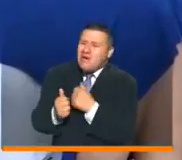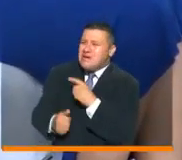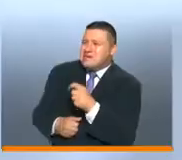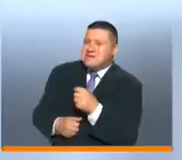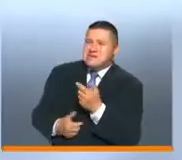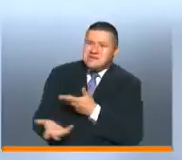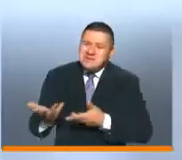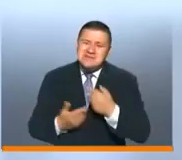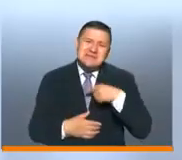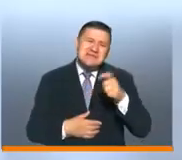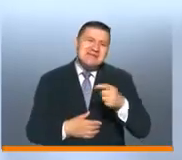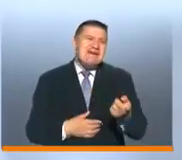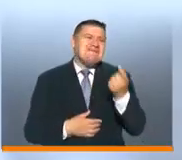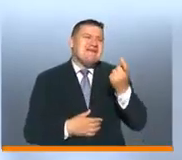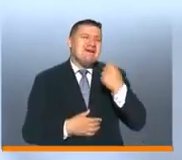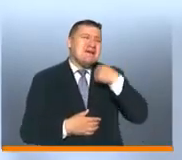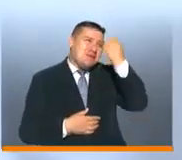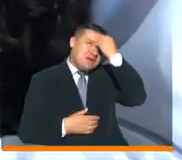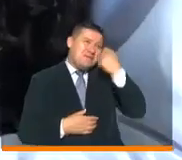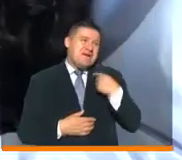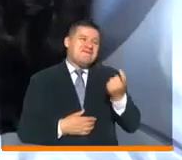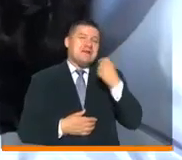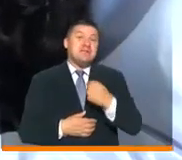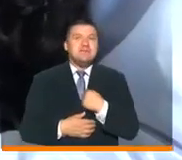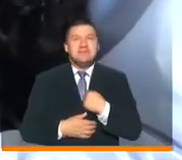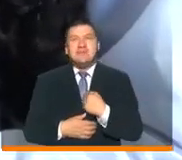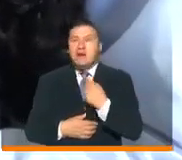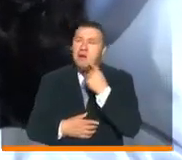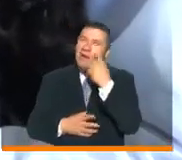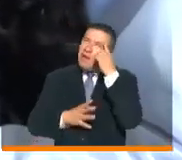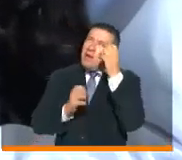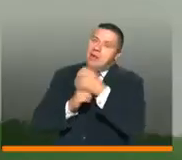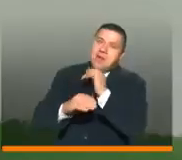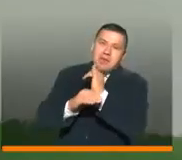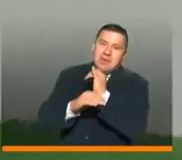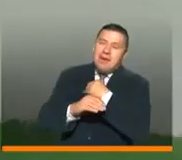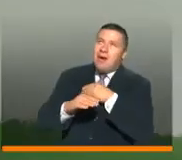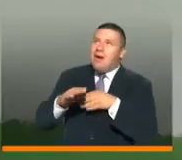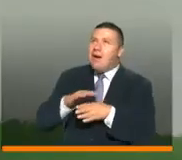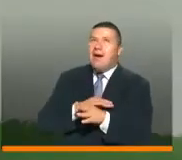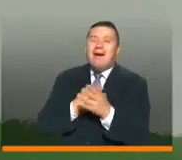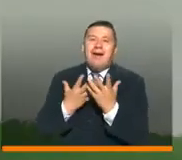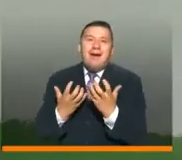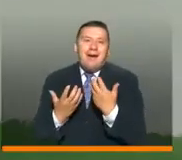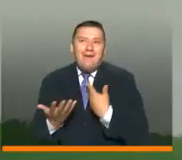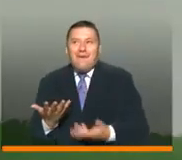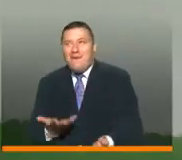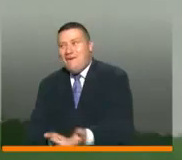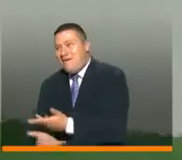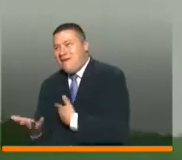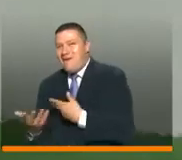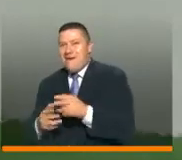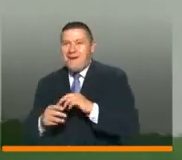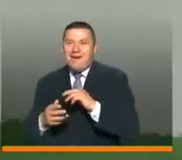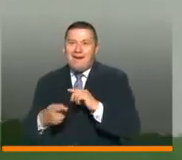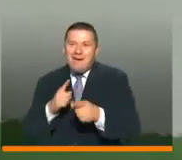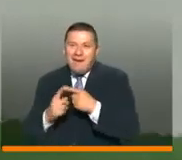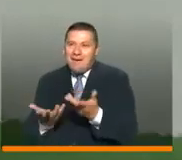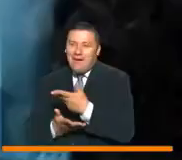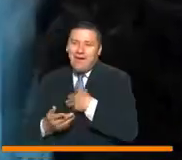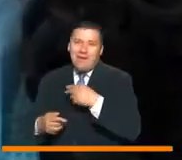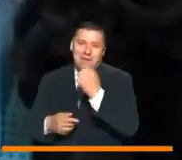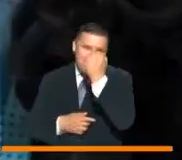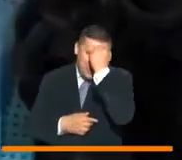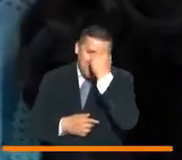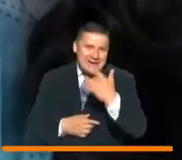falta interactuar, me hace falta mi profesor. Lo que yo más extrañaba en mi institución era, o sea, venir acá a compartir con mis compañeros, mis